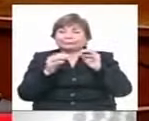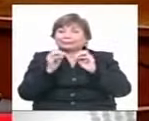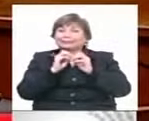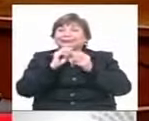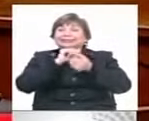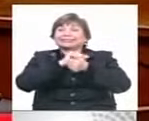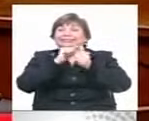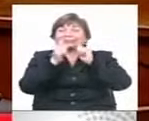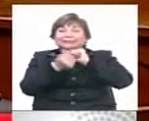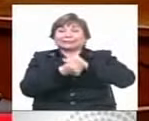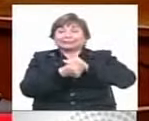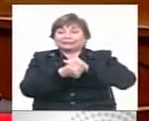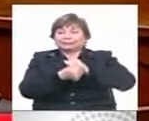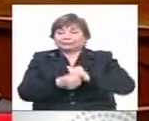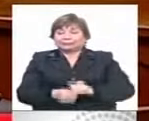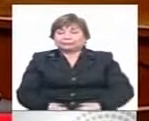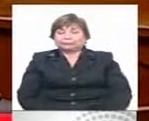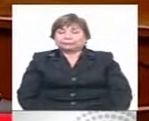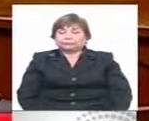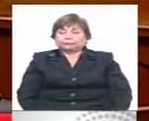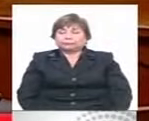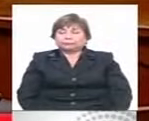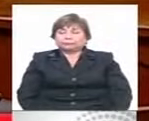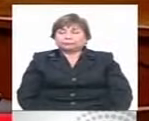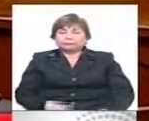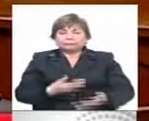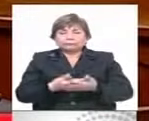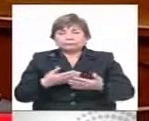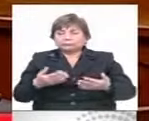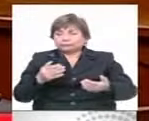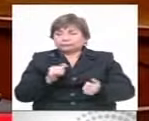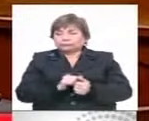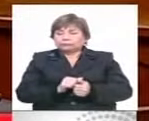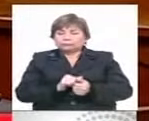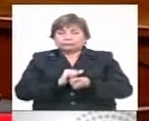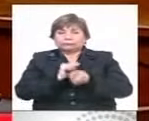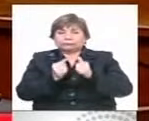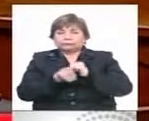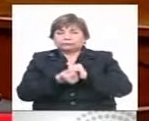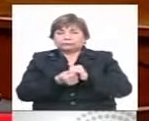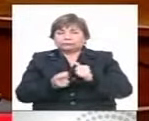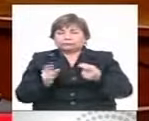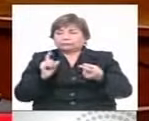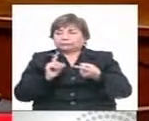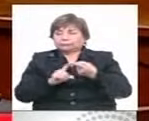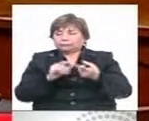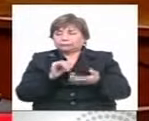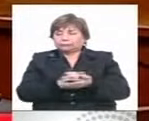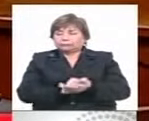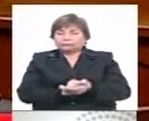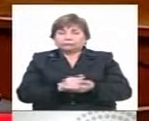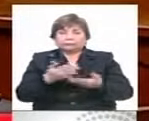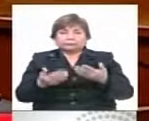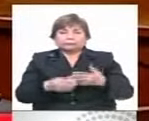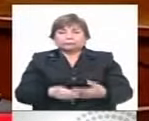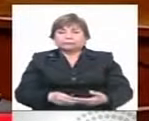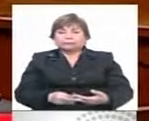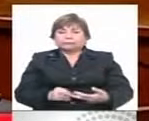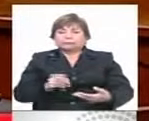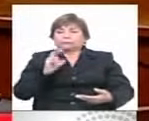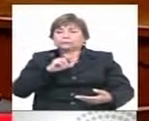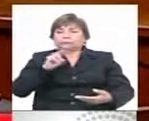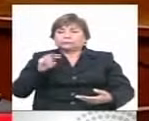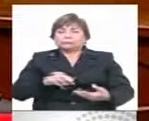cambios. La Autoridad para la Reconstrucción con Cambios, hasta el cierre del 2022,